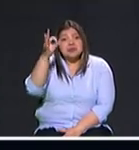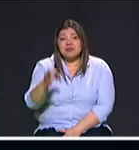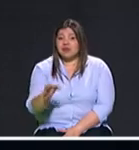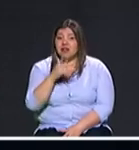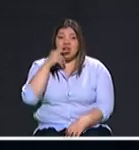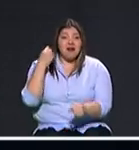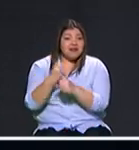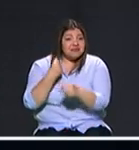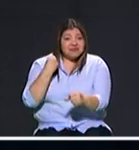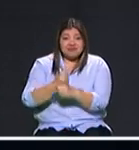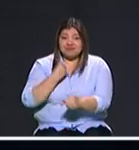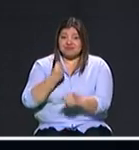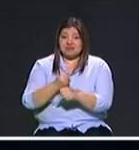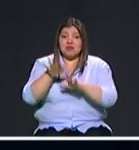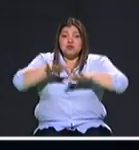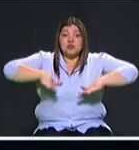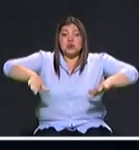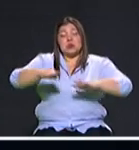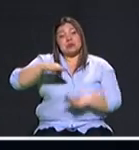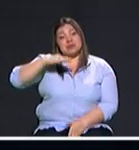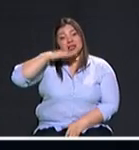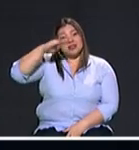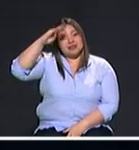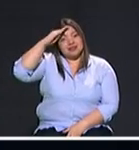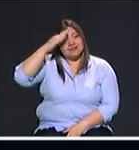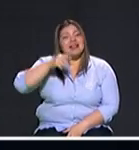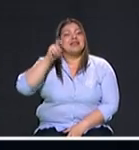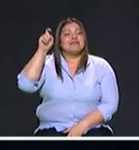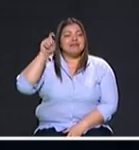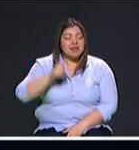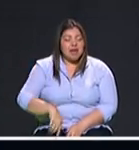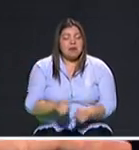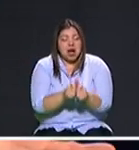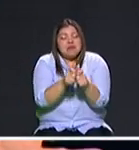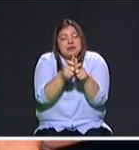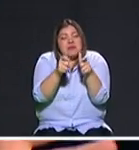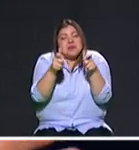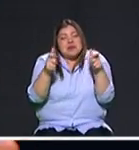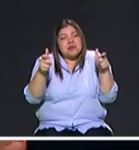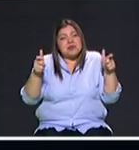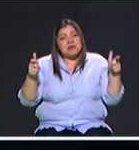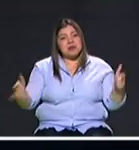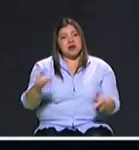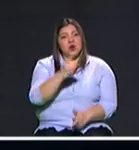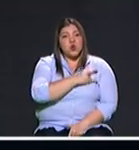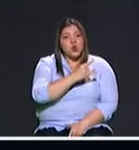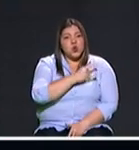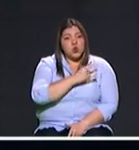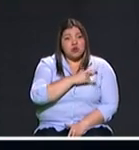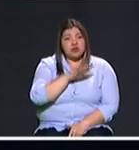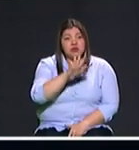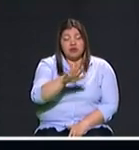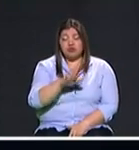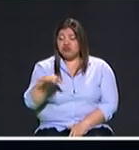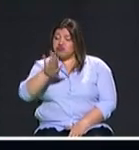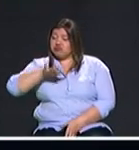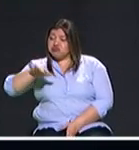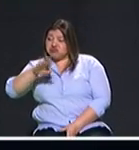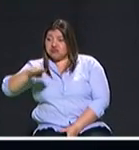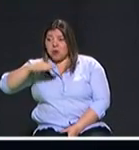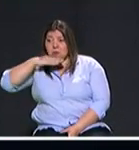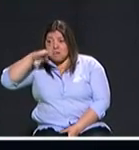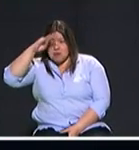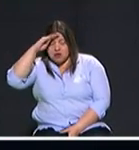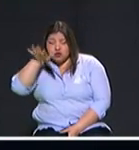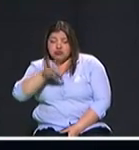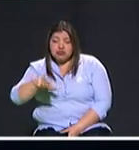ciudad entonces busca avanzar rápidamente aumentar y aumentar los cupos en todas las instituciones públicas no sólo las del municipio yo creo que también